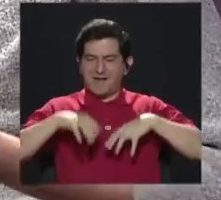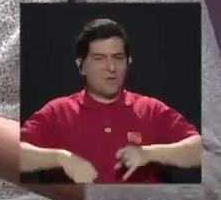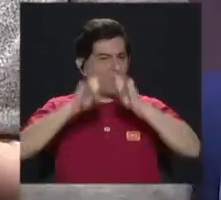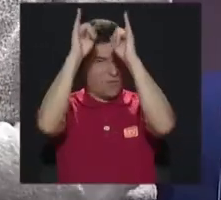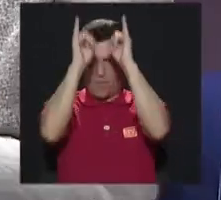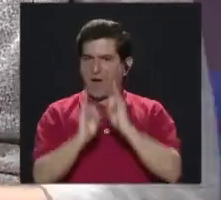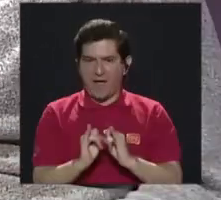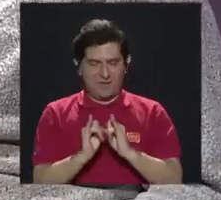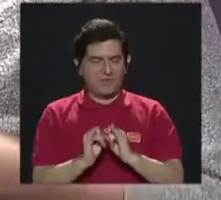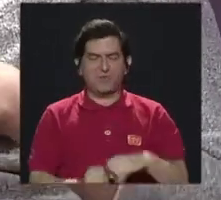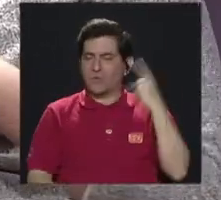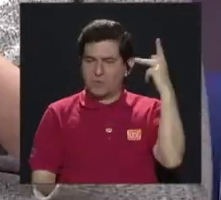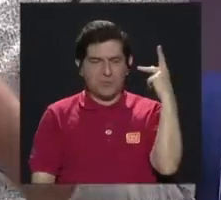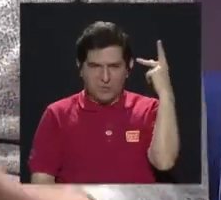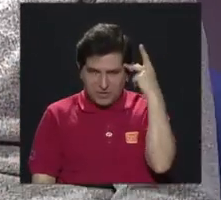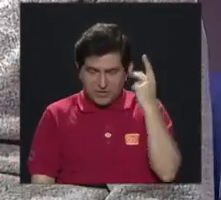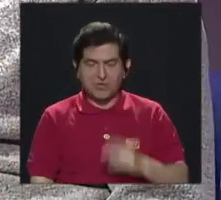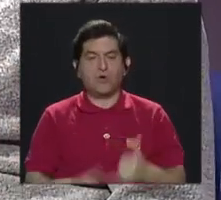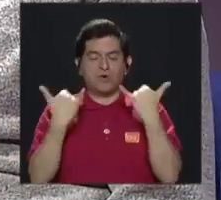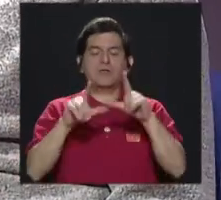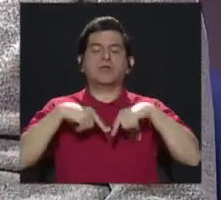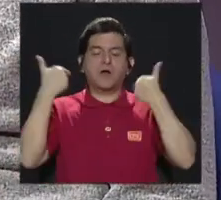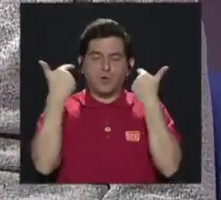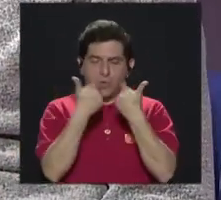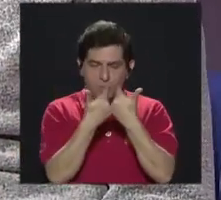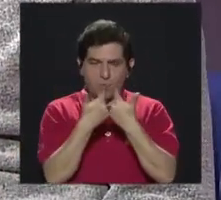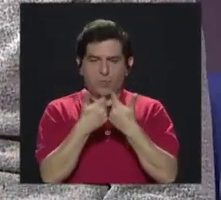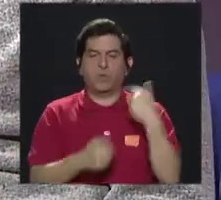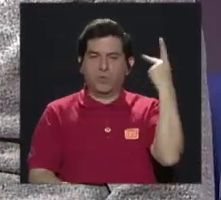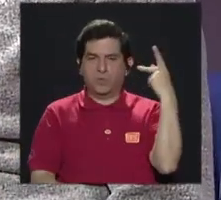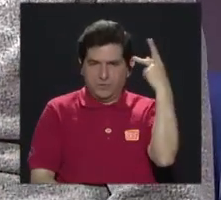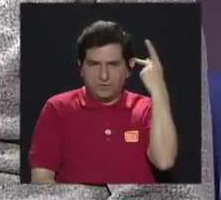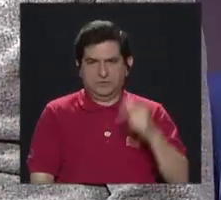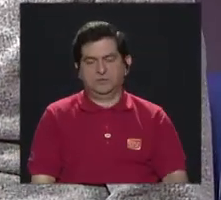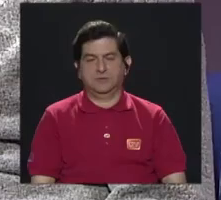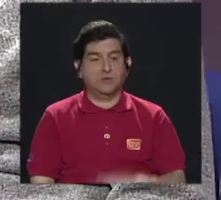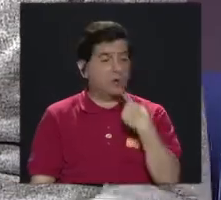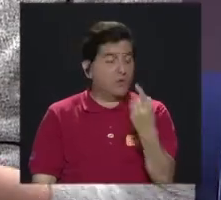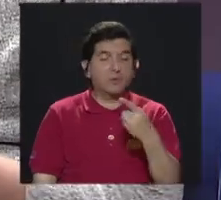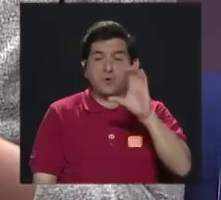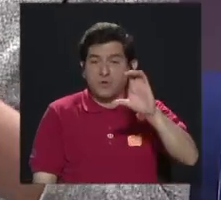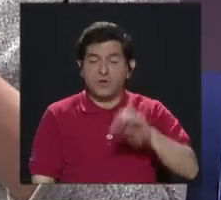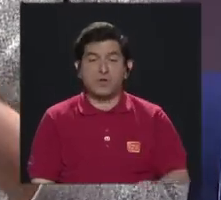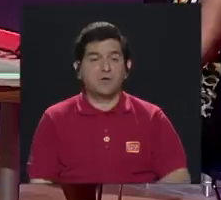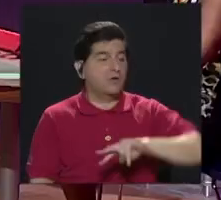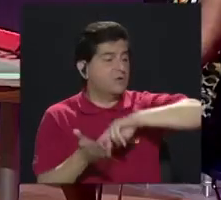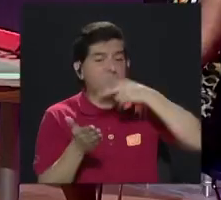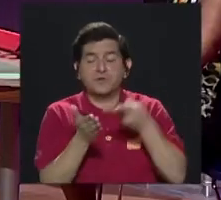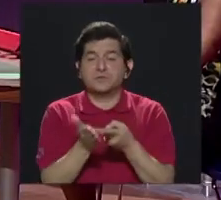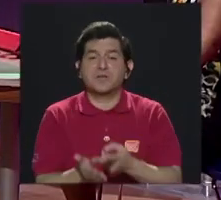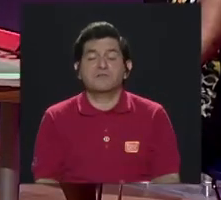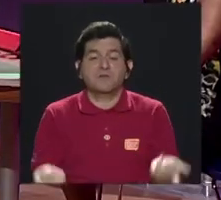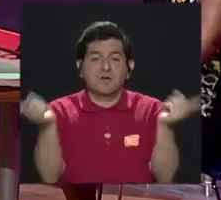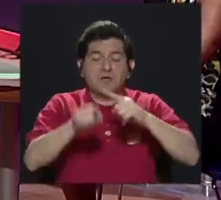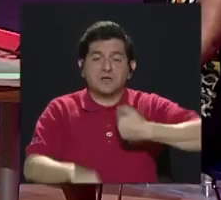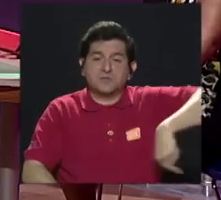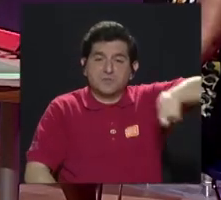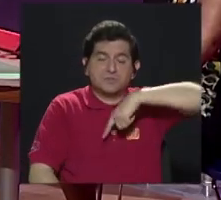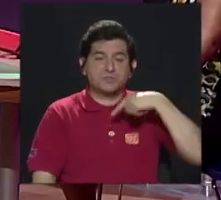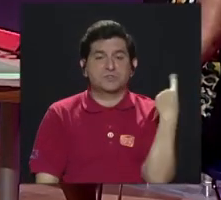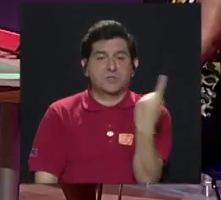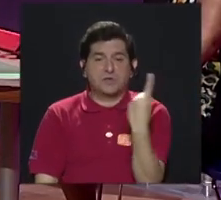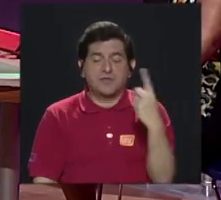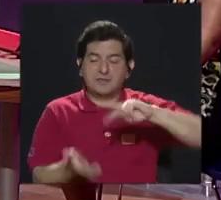individual, político individual, sino que se volvió colectivo. Ya esto no, como dice Cristian, no es algo que nos pasa solo a nosotras, sino